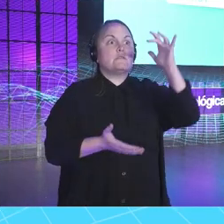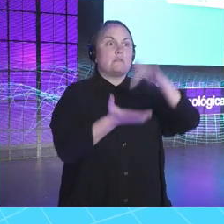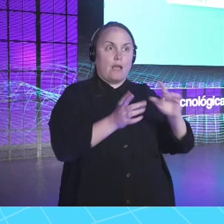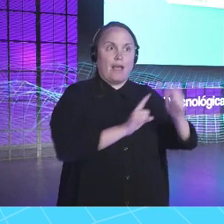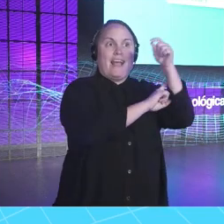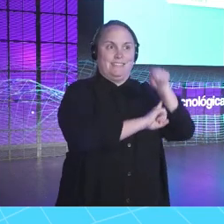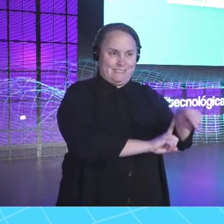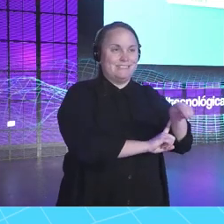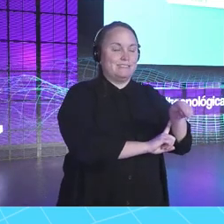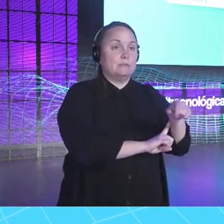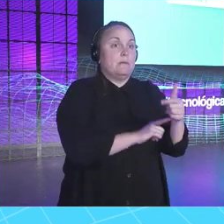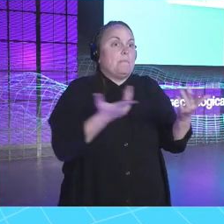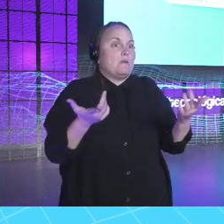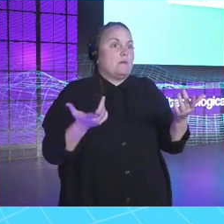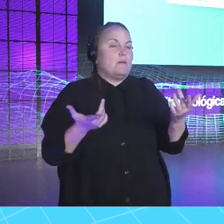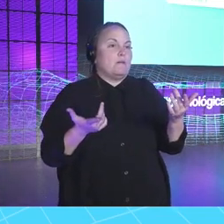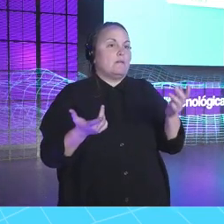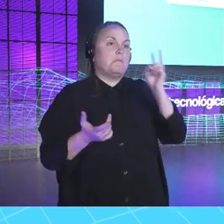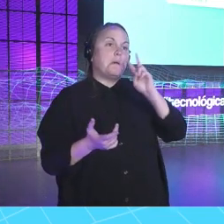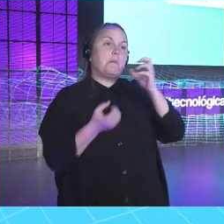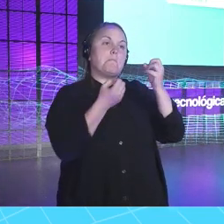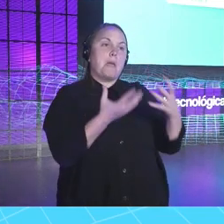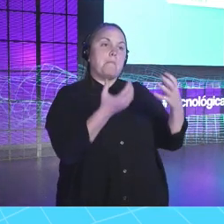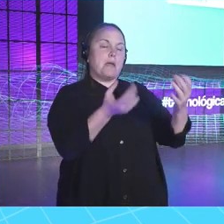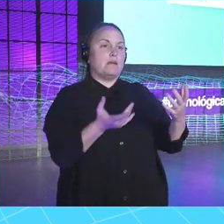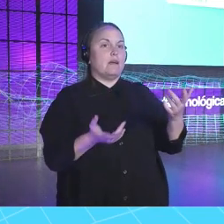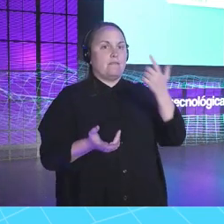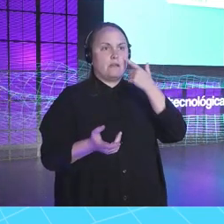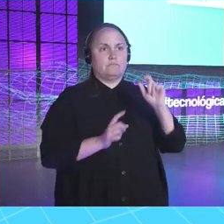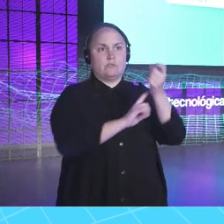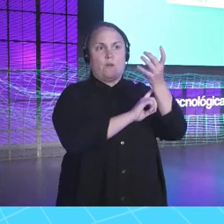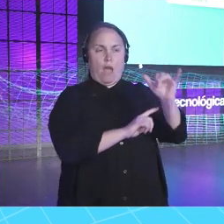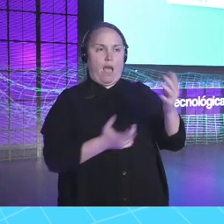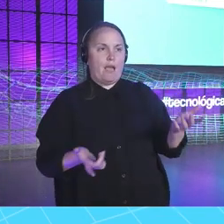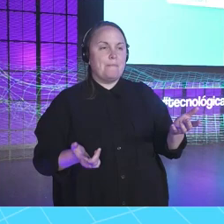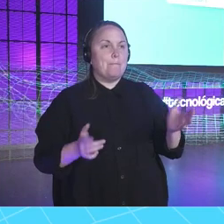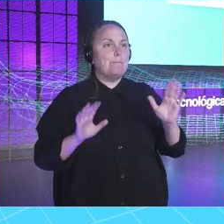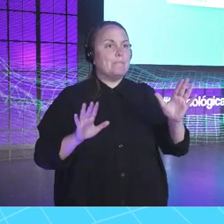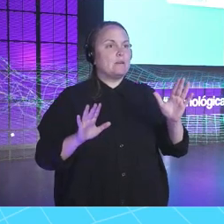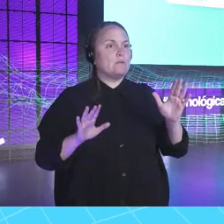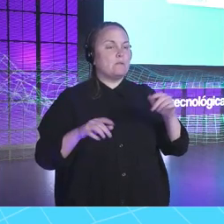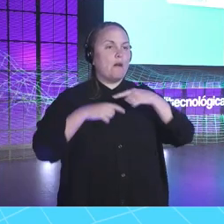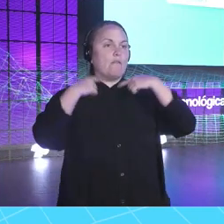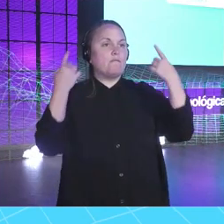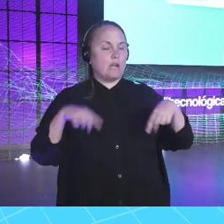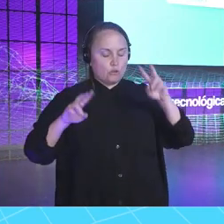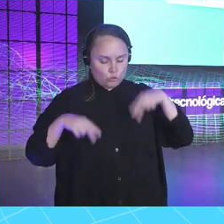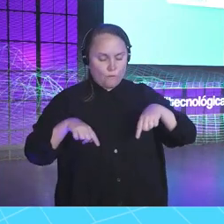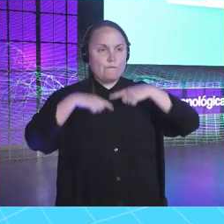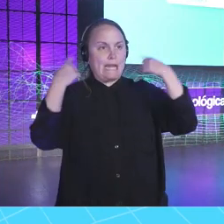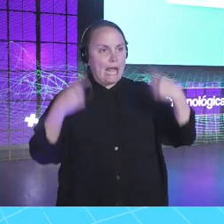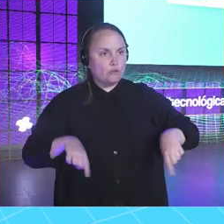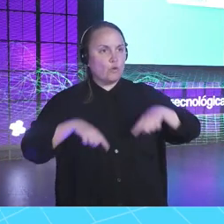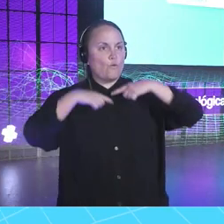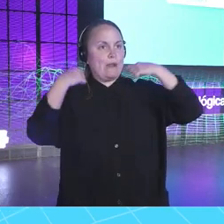algo vaya bien y sin embargo solemos mirar las cosas que van bien esas historias que funcionan pero después de un fracaso después de otro y después